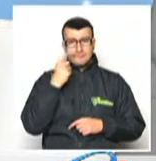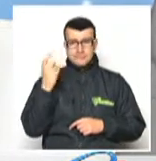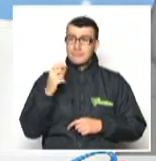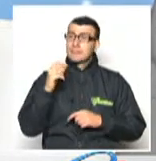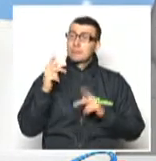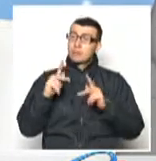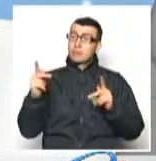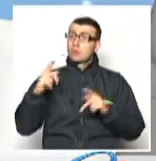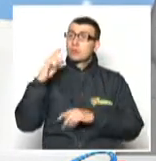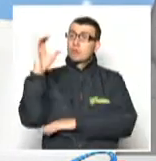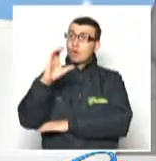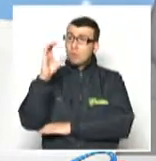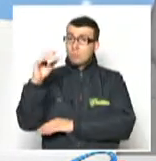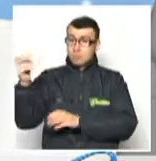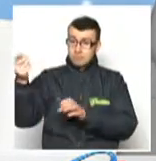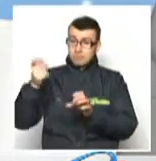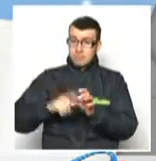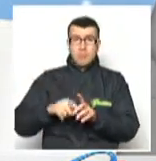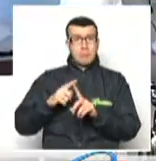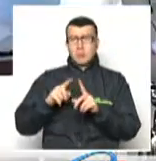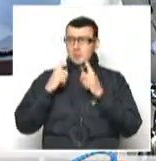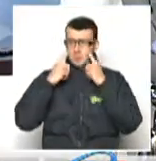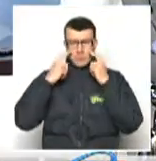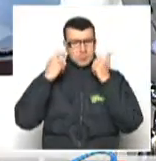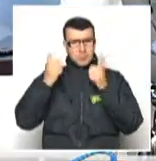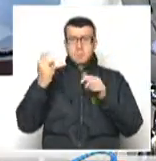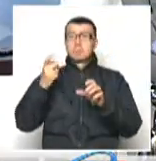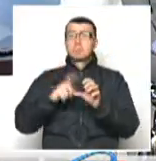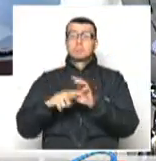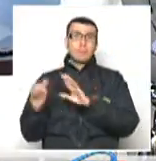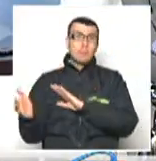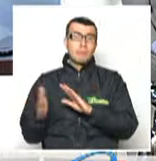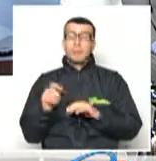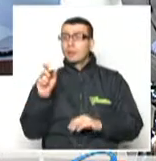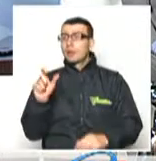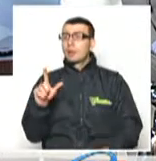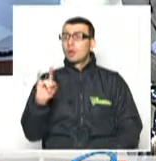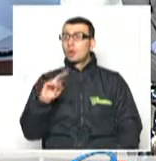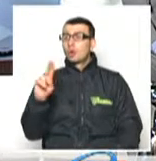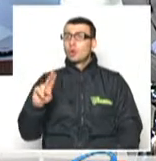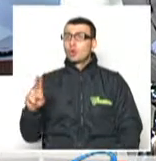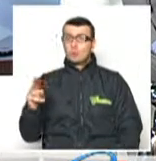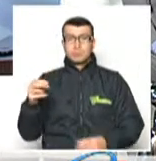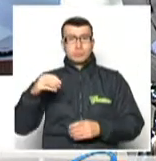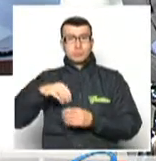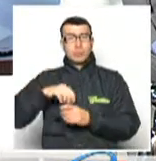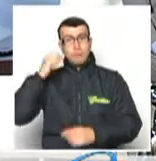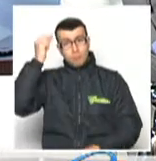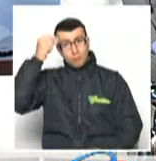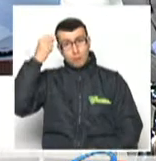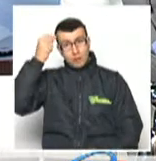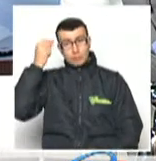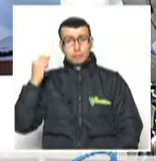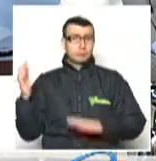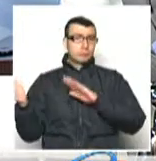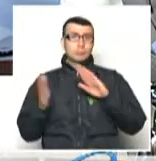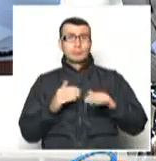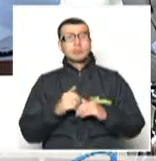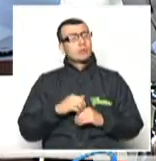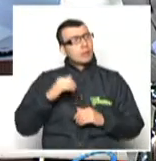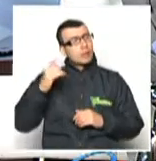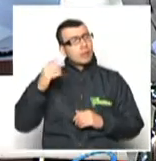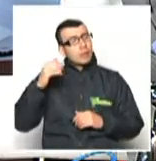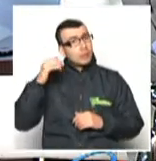grupo, pero tienen que estar muy bien entrenados. Luz, desde Buga, adelante con su pregunta. Doctor, resulta y pasa que mi